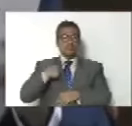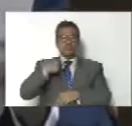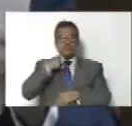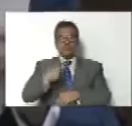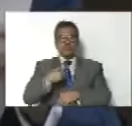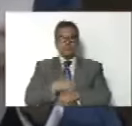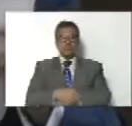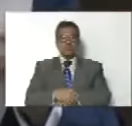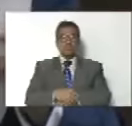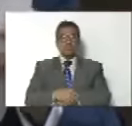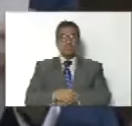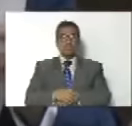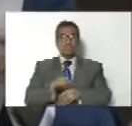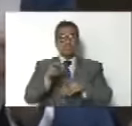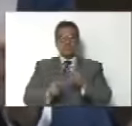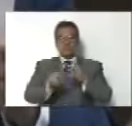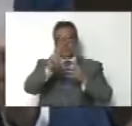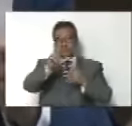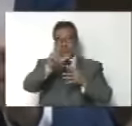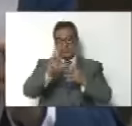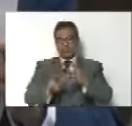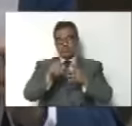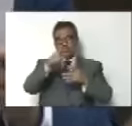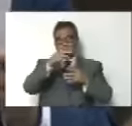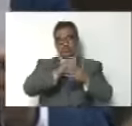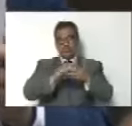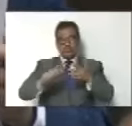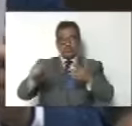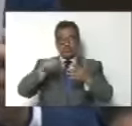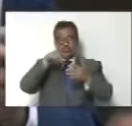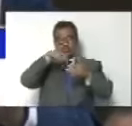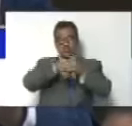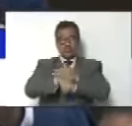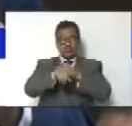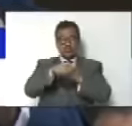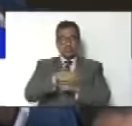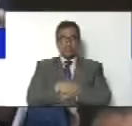proponemos que en el tercer párrafo se incluya,